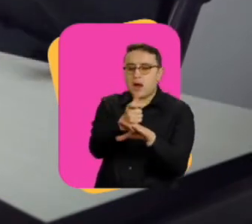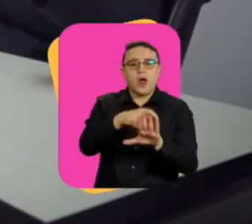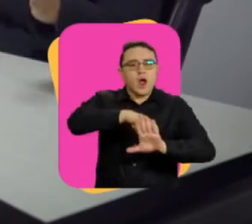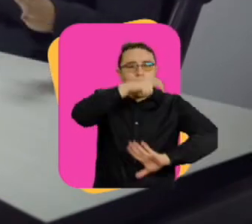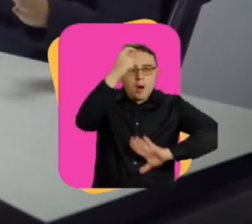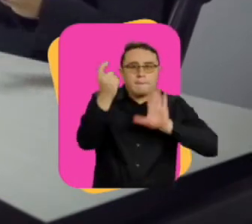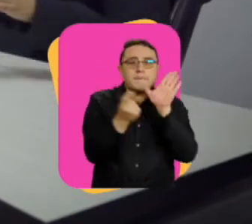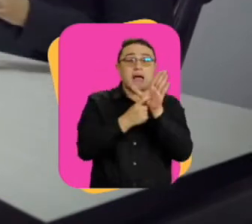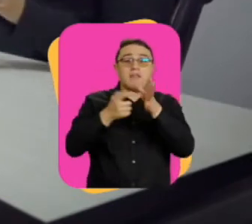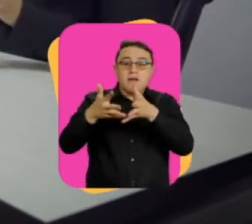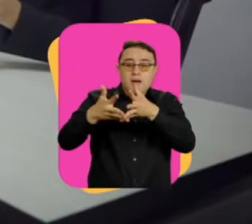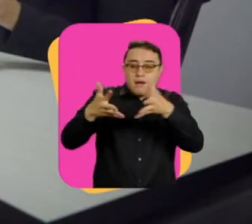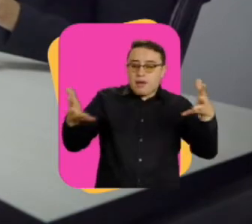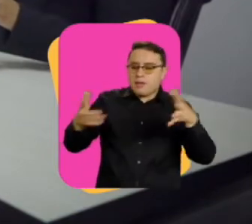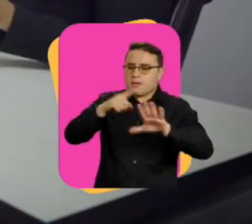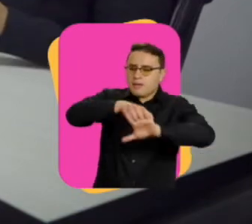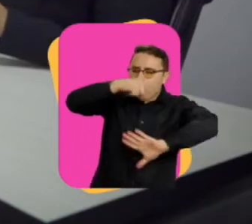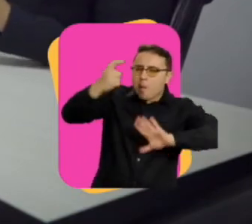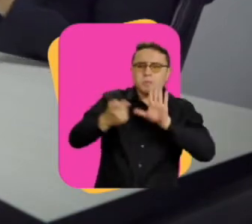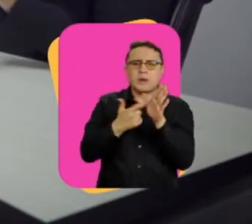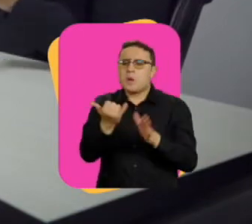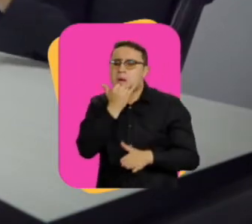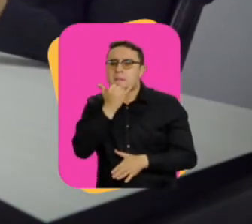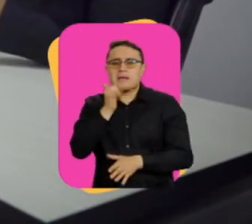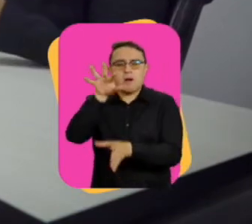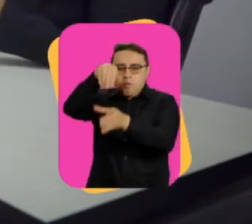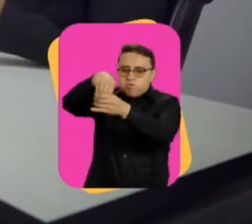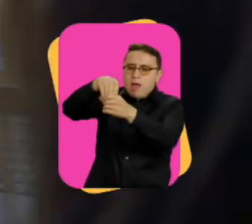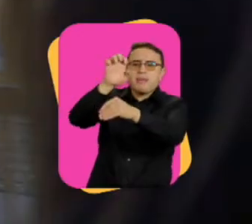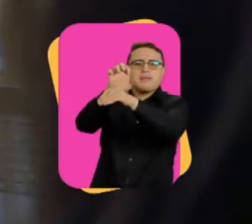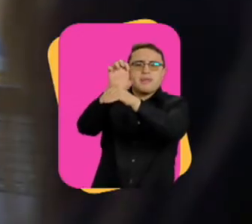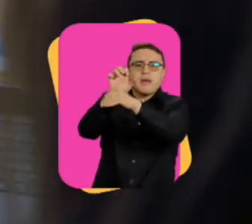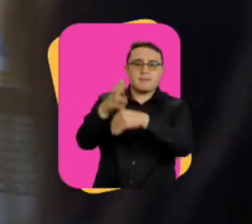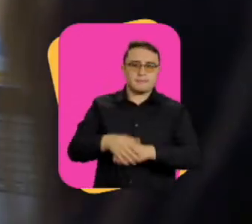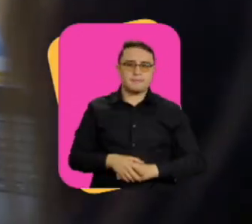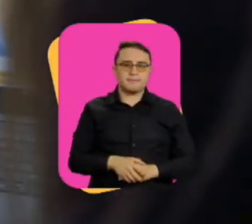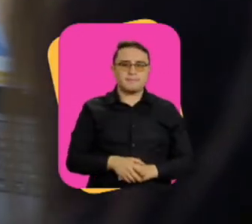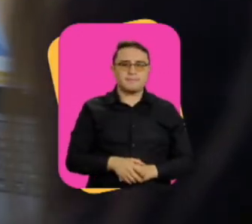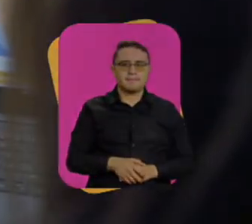con un panorama muy amplio, qué está pasando en la entidad.